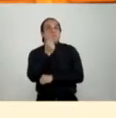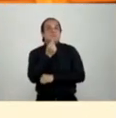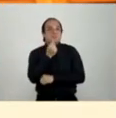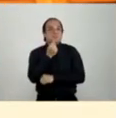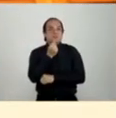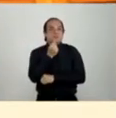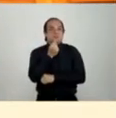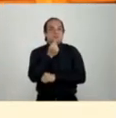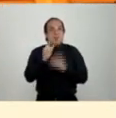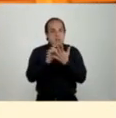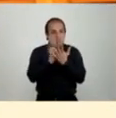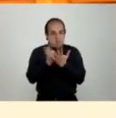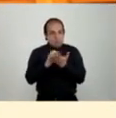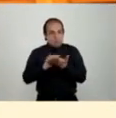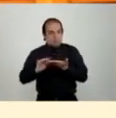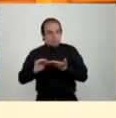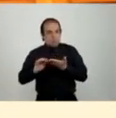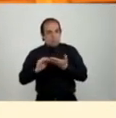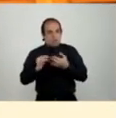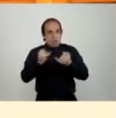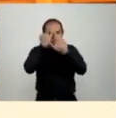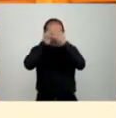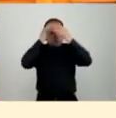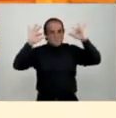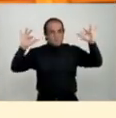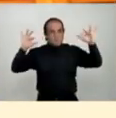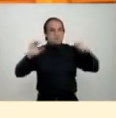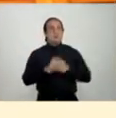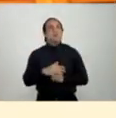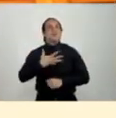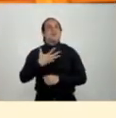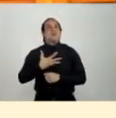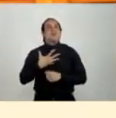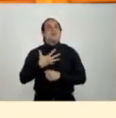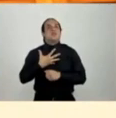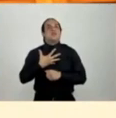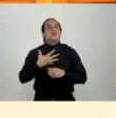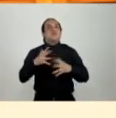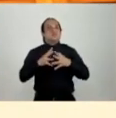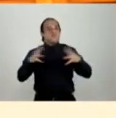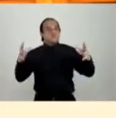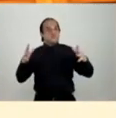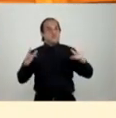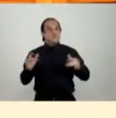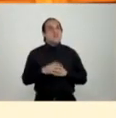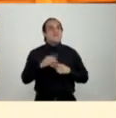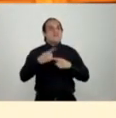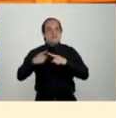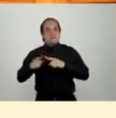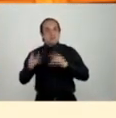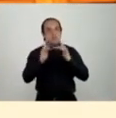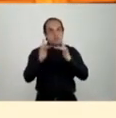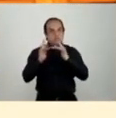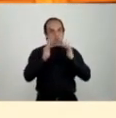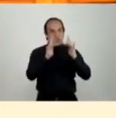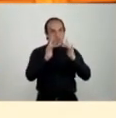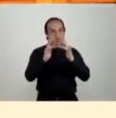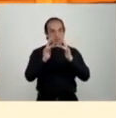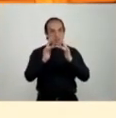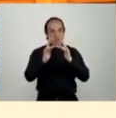la literatura fantástica, a través de una enorme expansión de contactos y relaciones, muchas